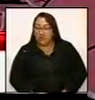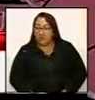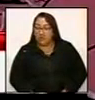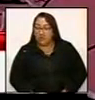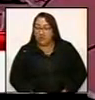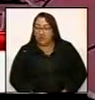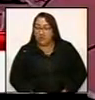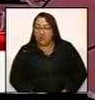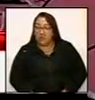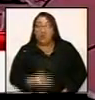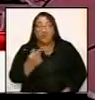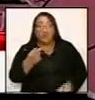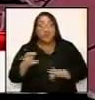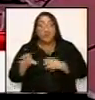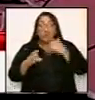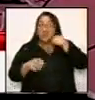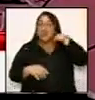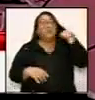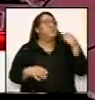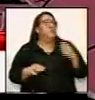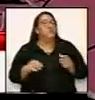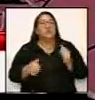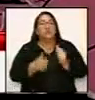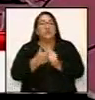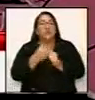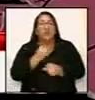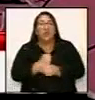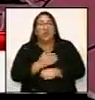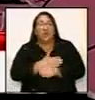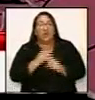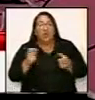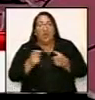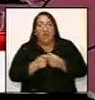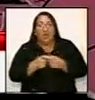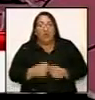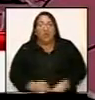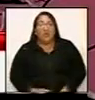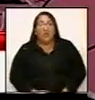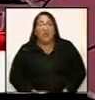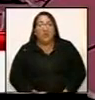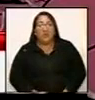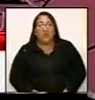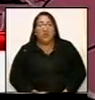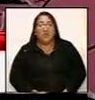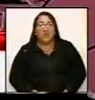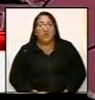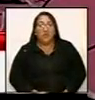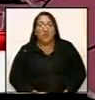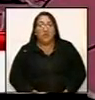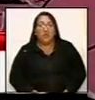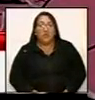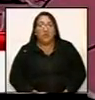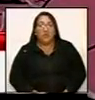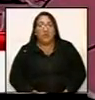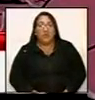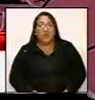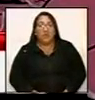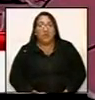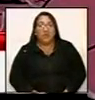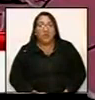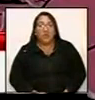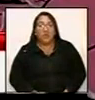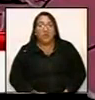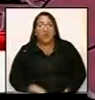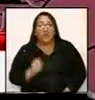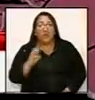habían sacado de ese informe. Todo ese trabajo ha sido entregado a la comisión al finalizar ese primer año. Y bueno, sí,